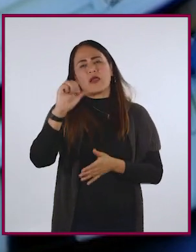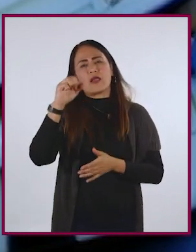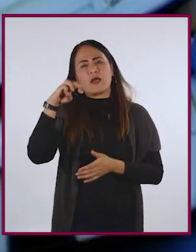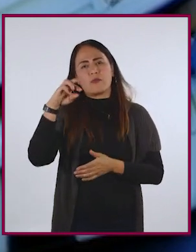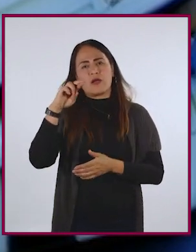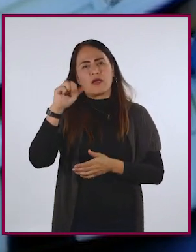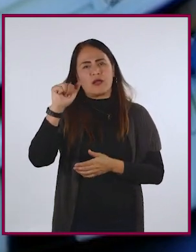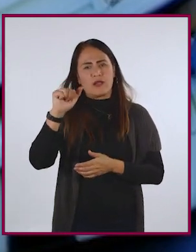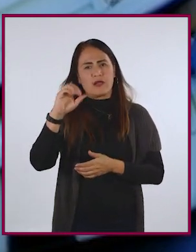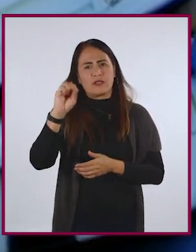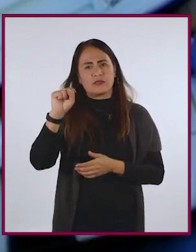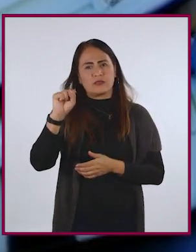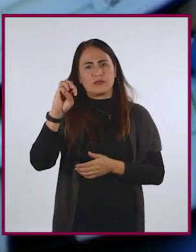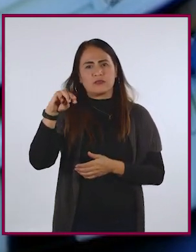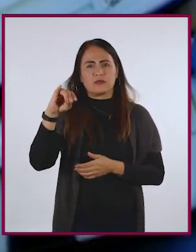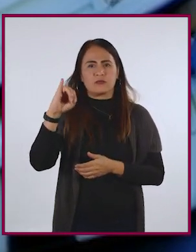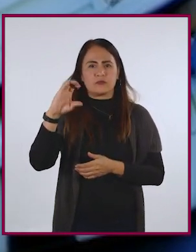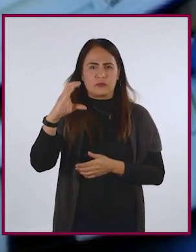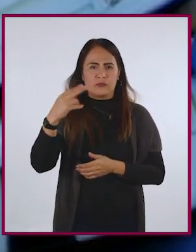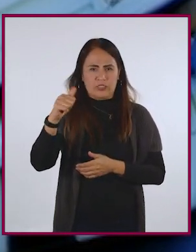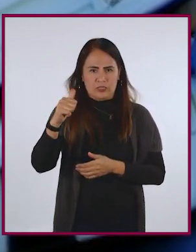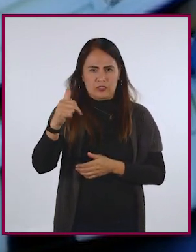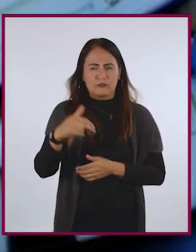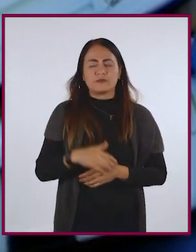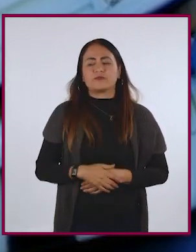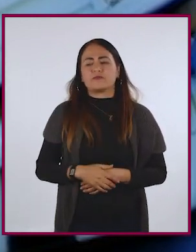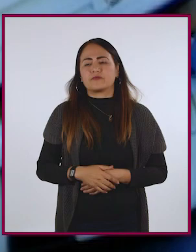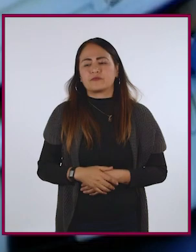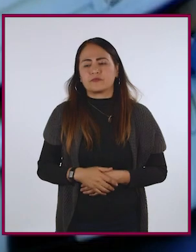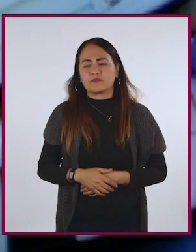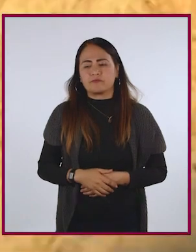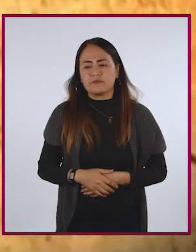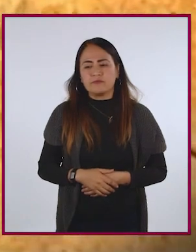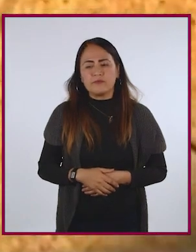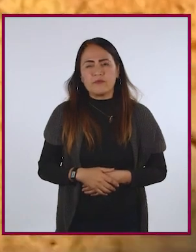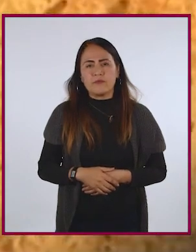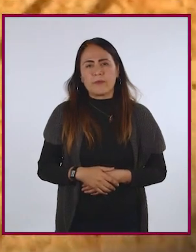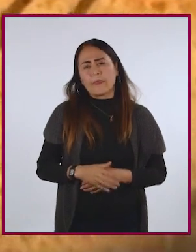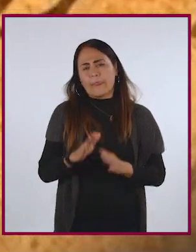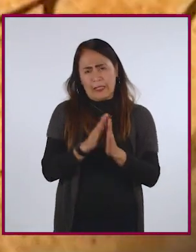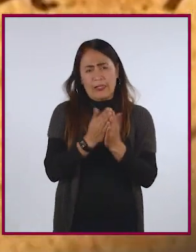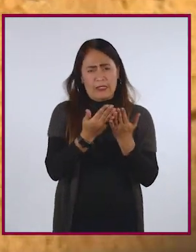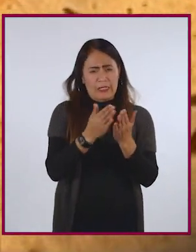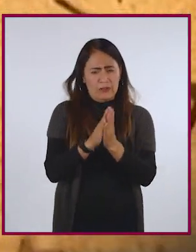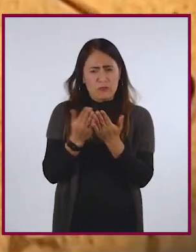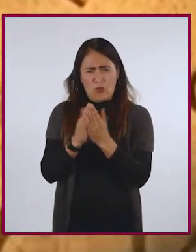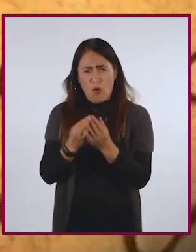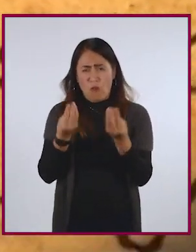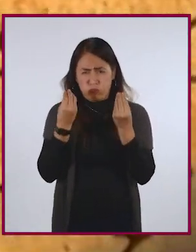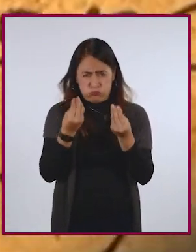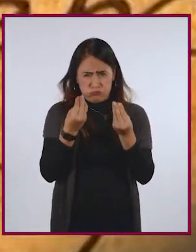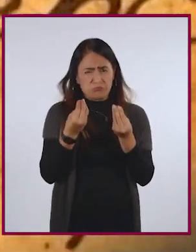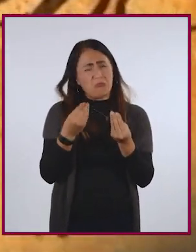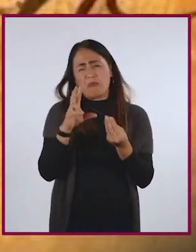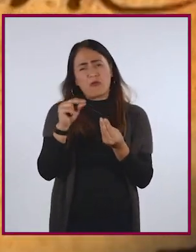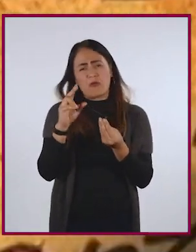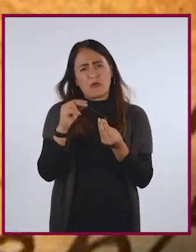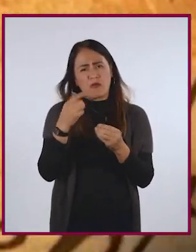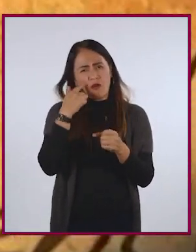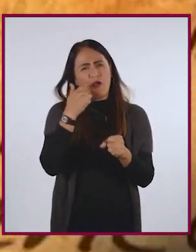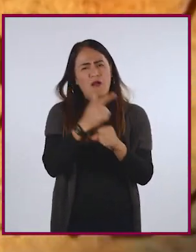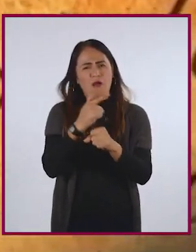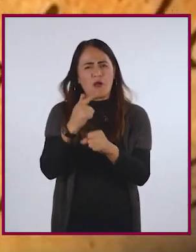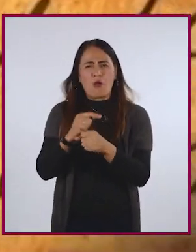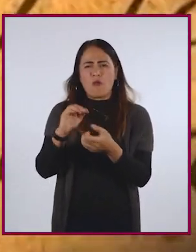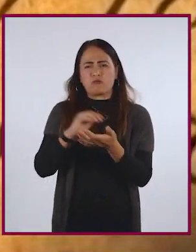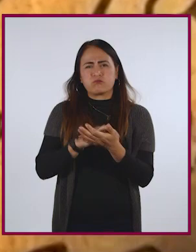Schmidt. Entonces, yo creo que hay poca literatura sobre los